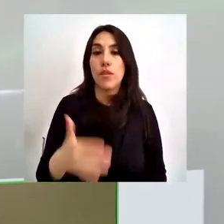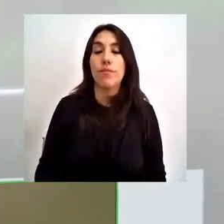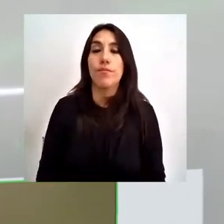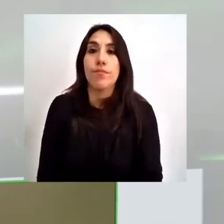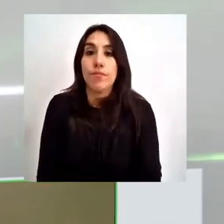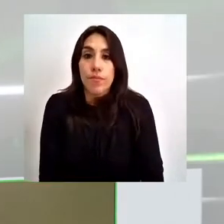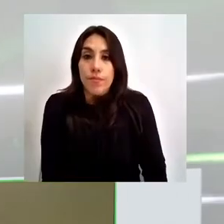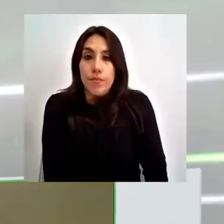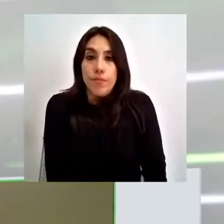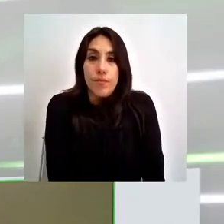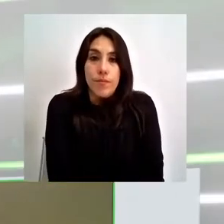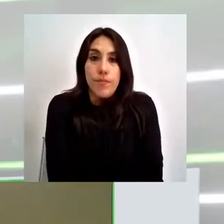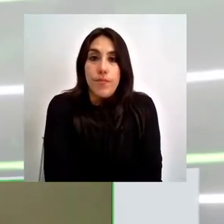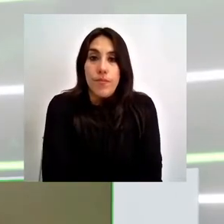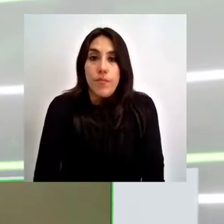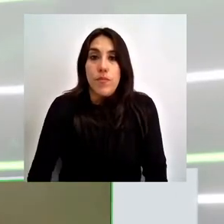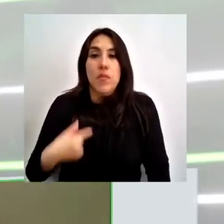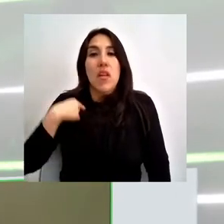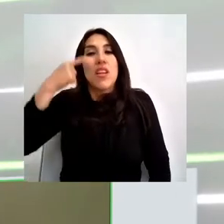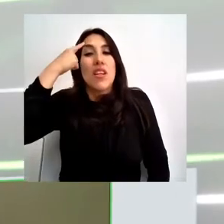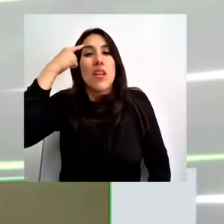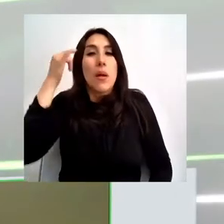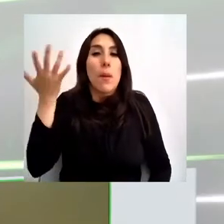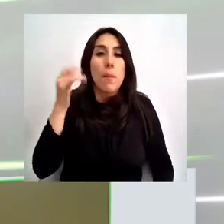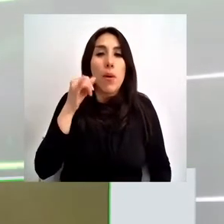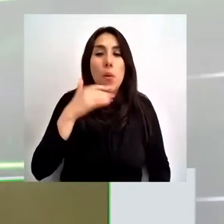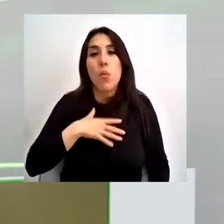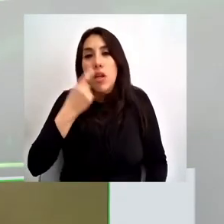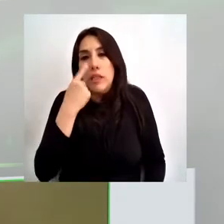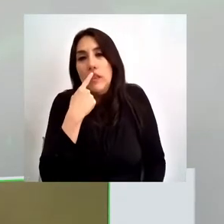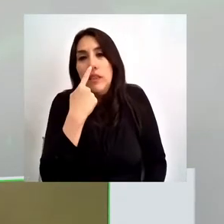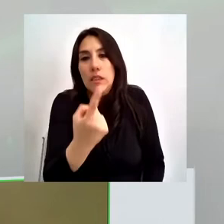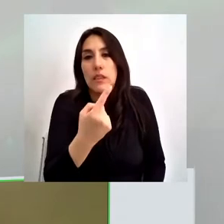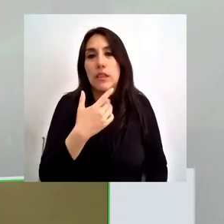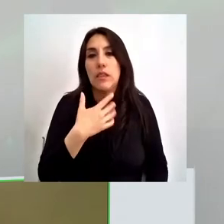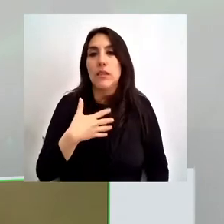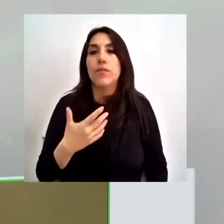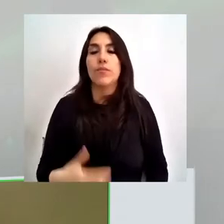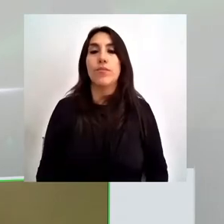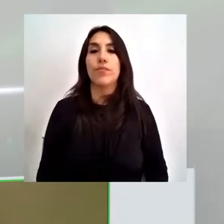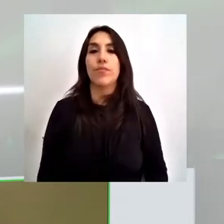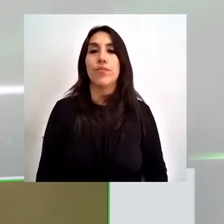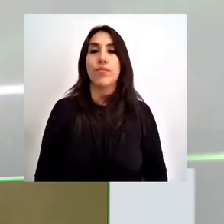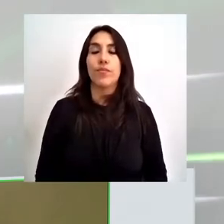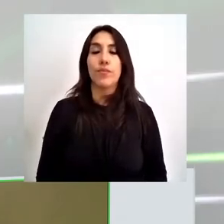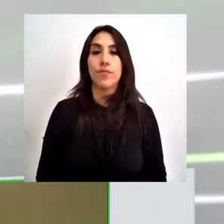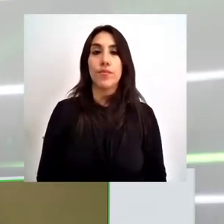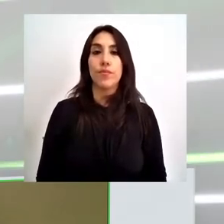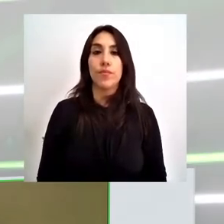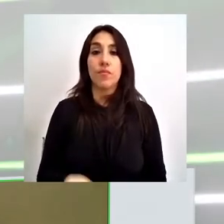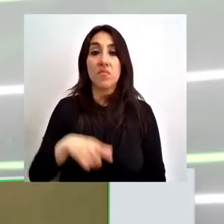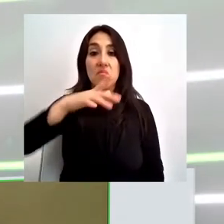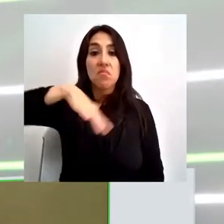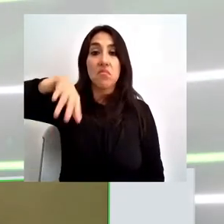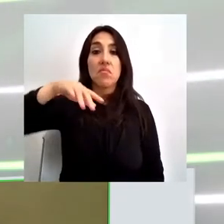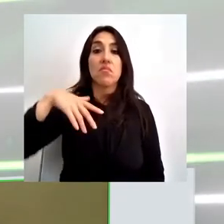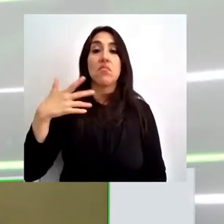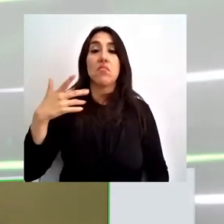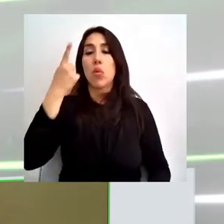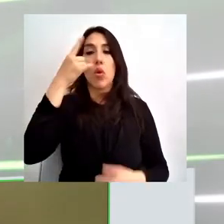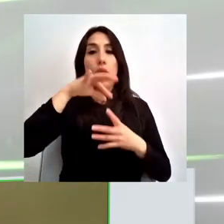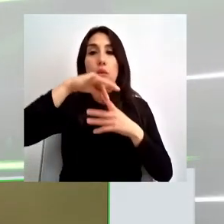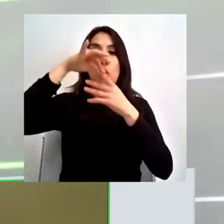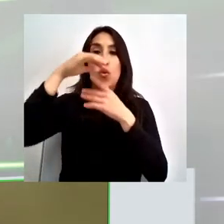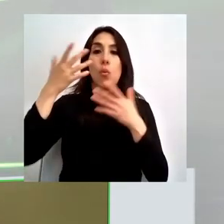creo que también quiero comentar y una cosa que me gustó de la ocde de los datos que ellos recabaron